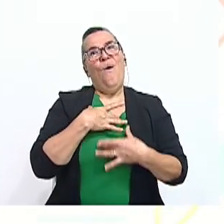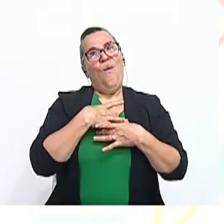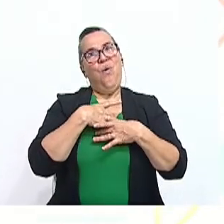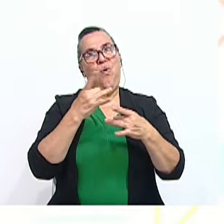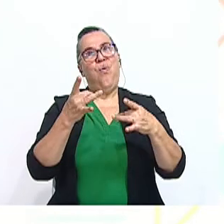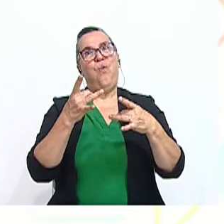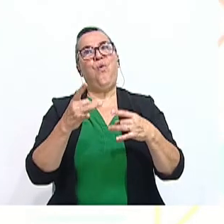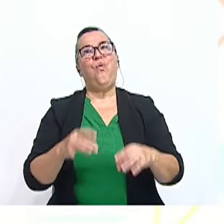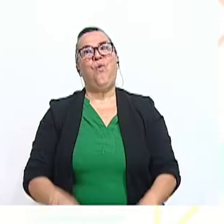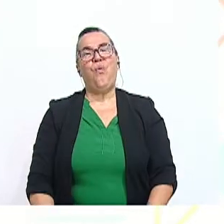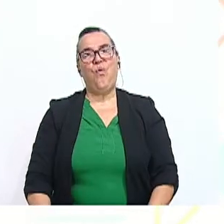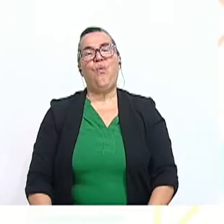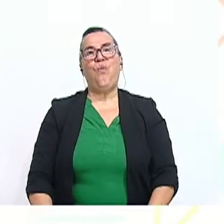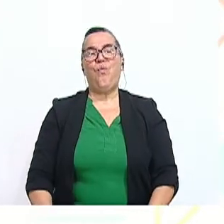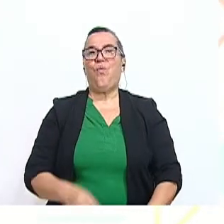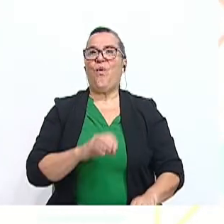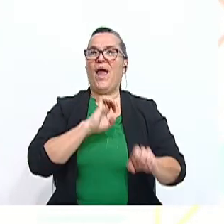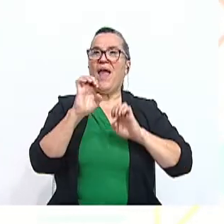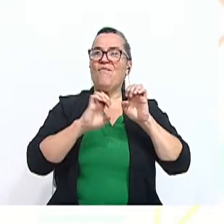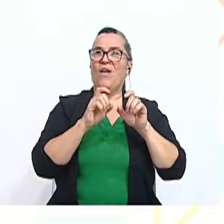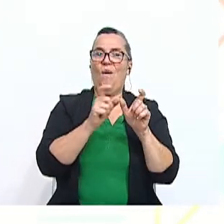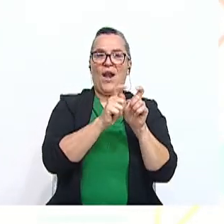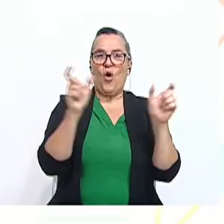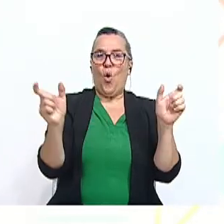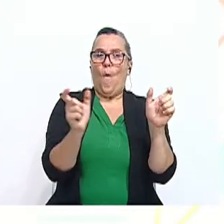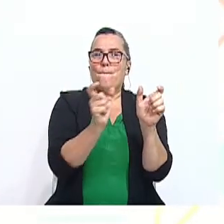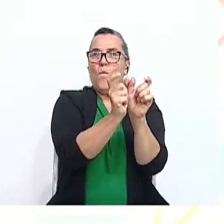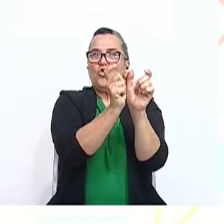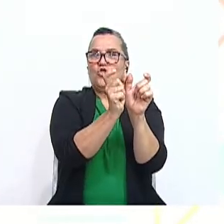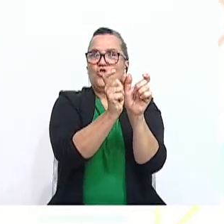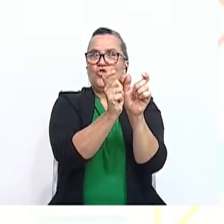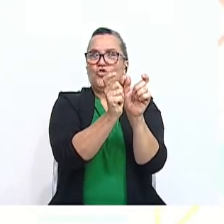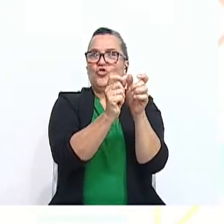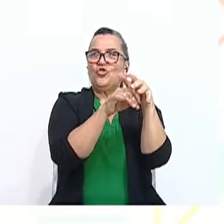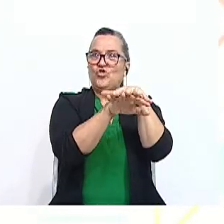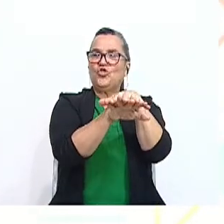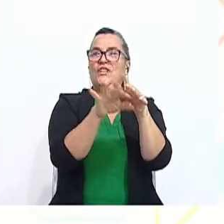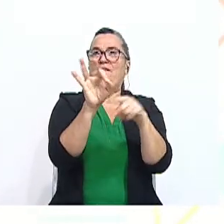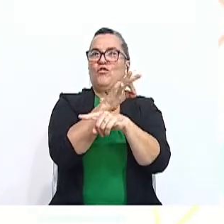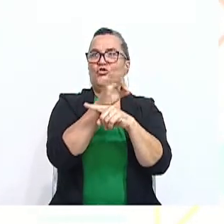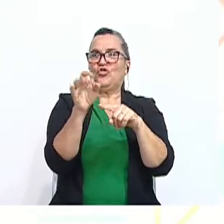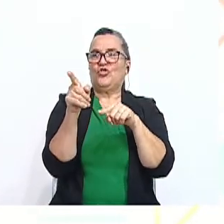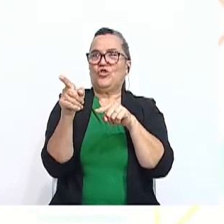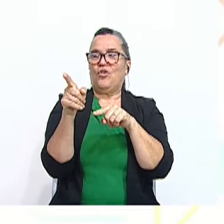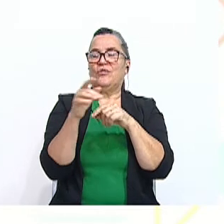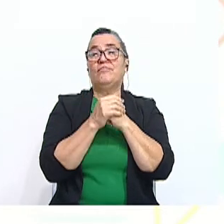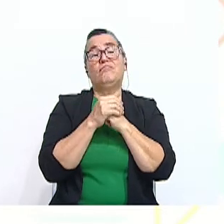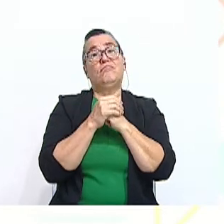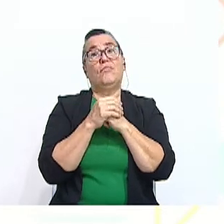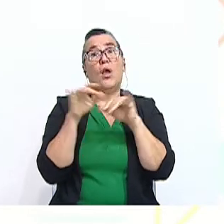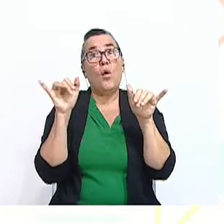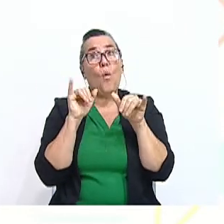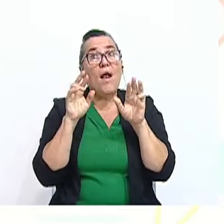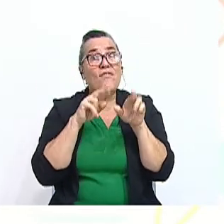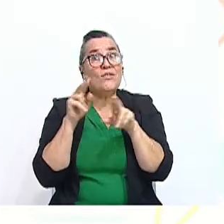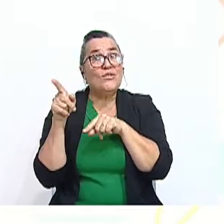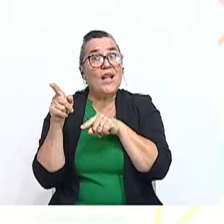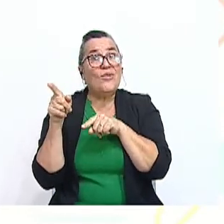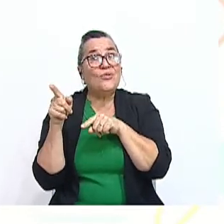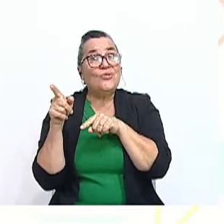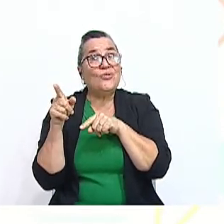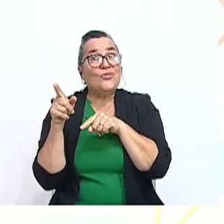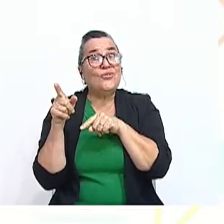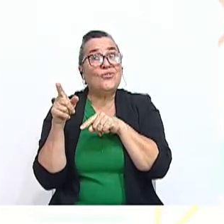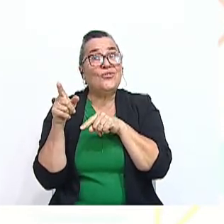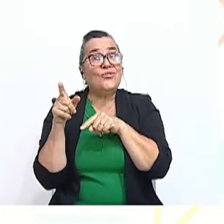interesante es que podamos evaluar composiciones de funciones. ¿Y nos dio igual los resultados?